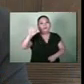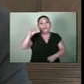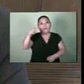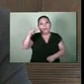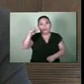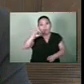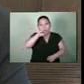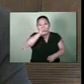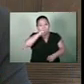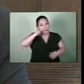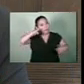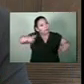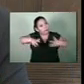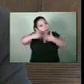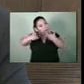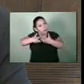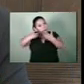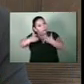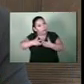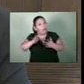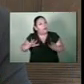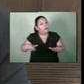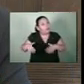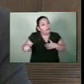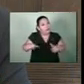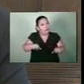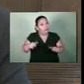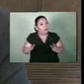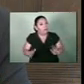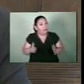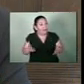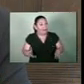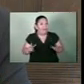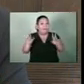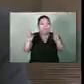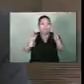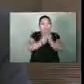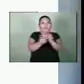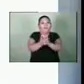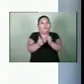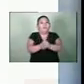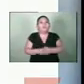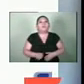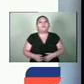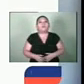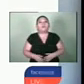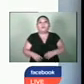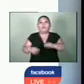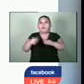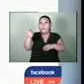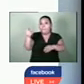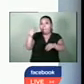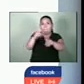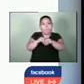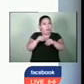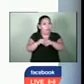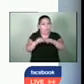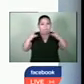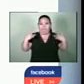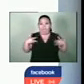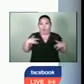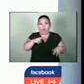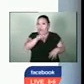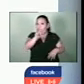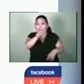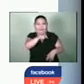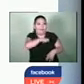las acciones correspondientes de acuerdo al crimen, ¿verdad?, que se ha cometido. Los bancos no son responsables directos